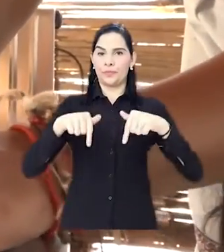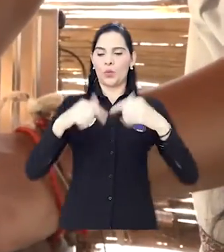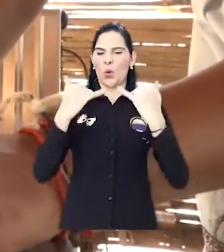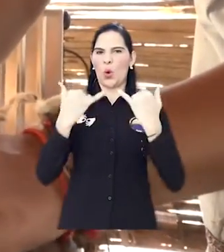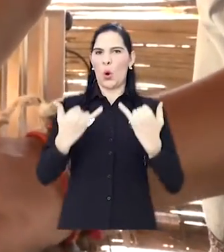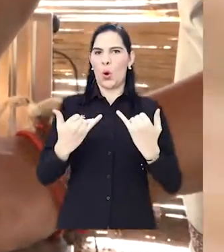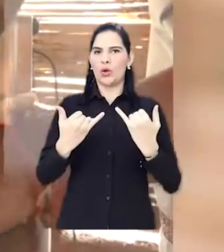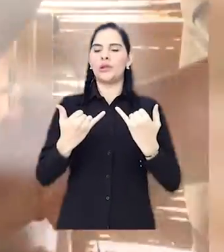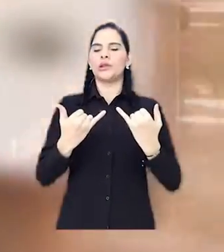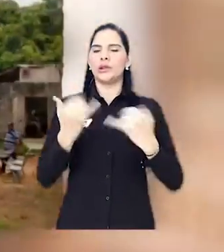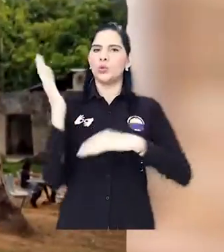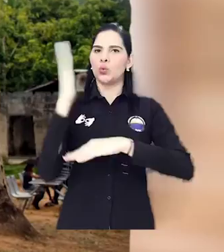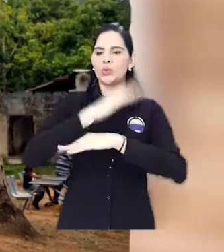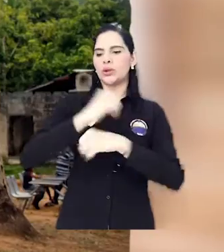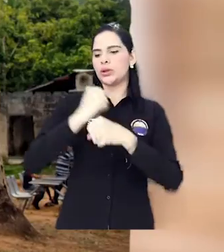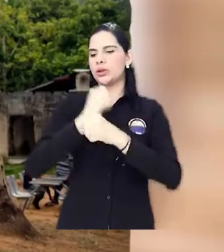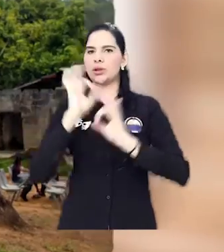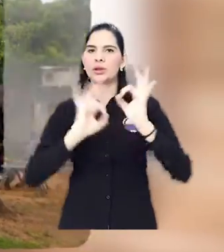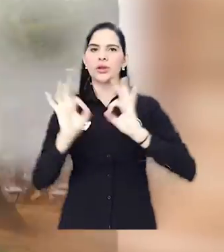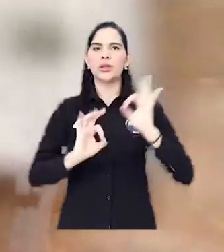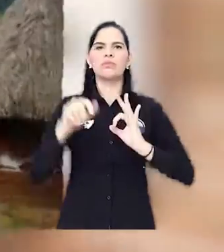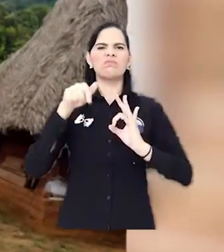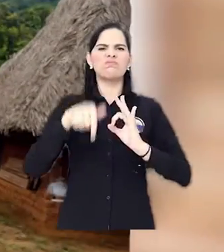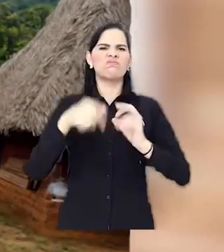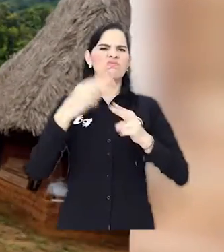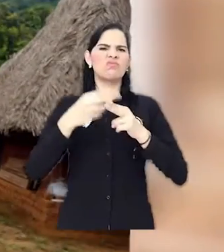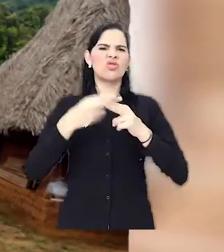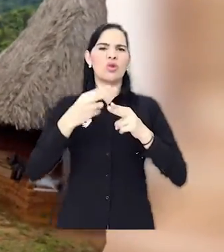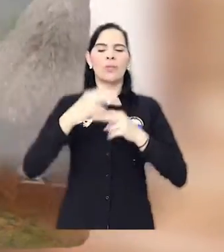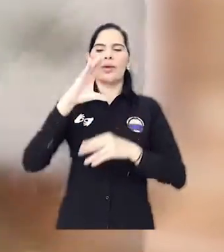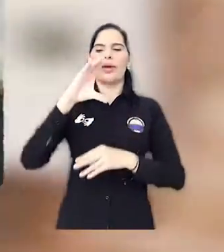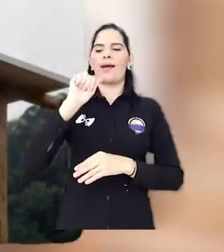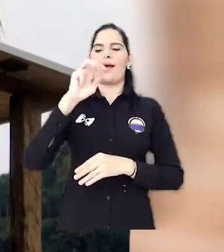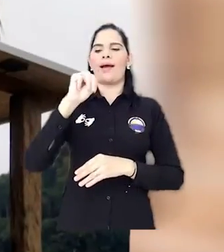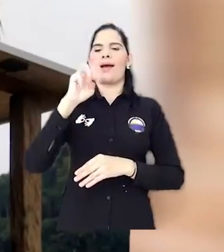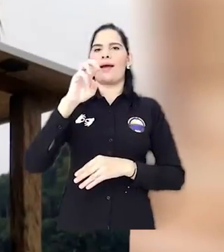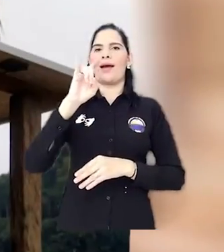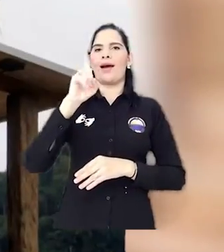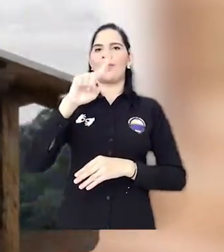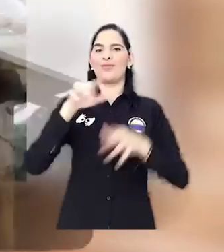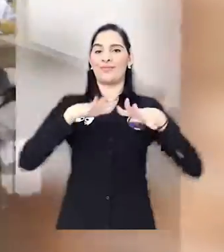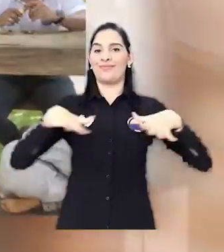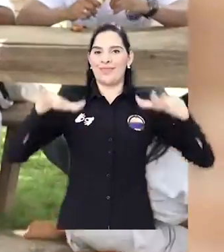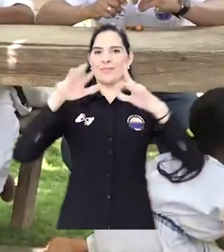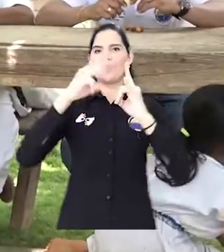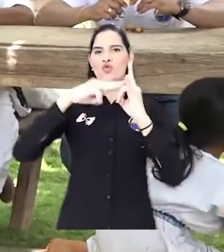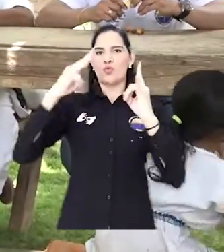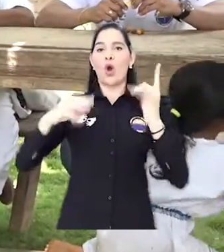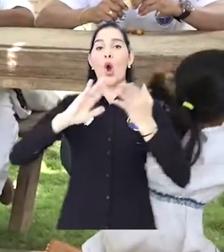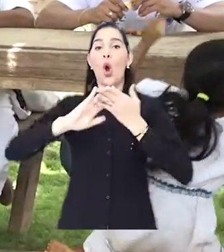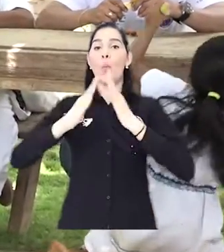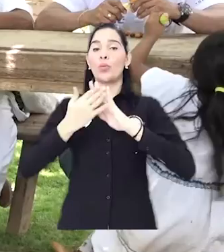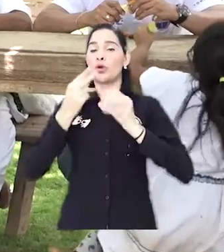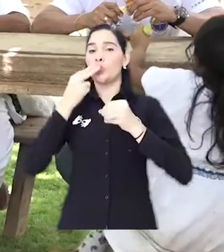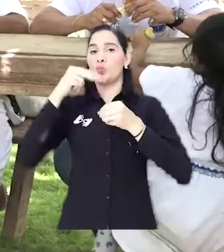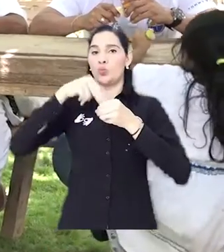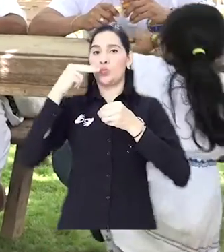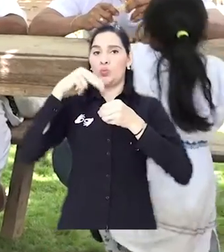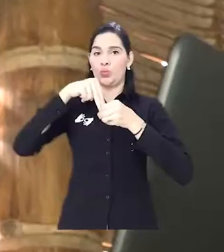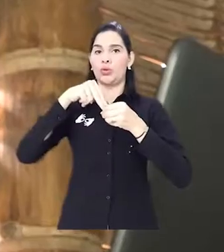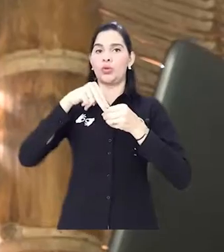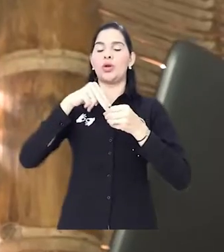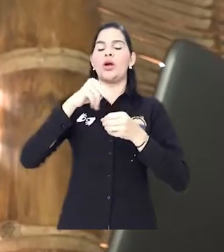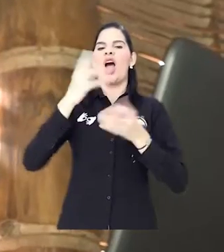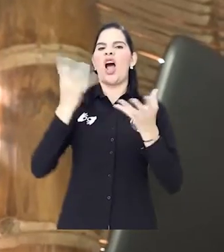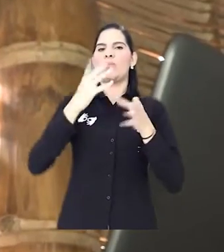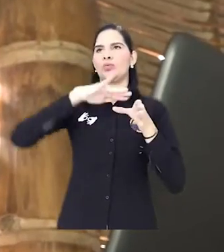Nos encontramos en el día de hoy, culminando esta primera fase de lo que se ha llamado denominado el campus Unimagdalena en la comunidad indígena de